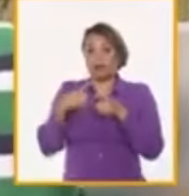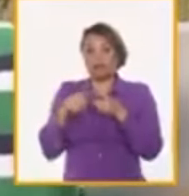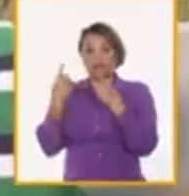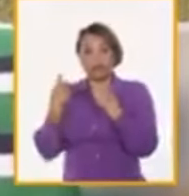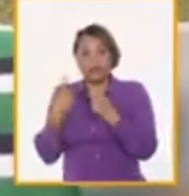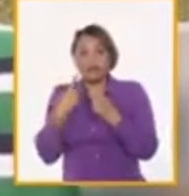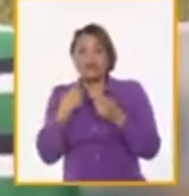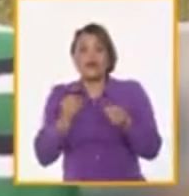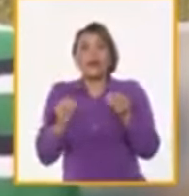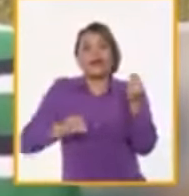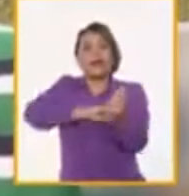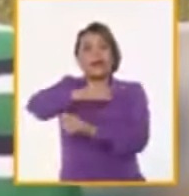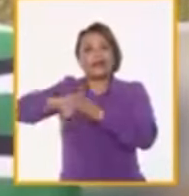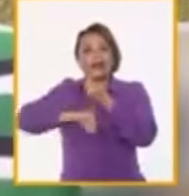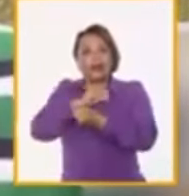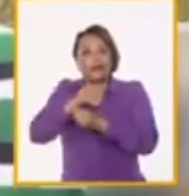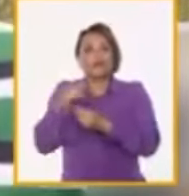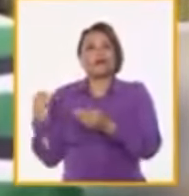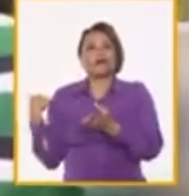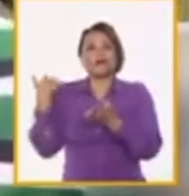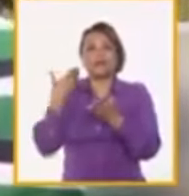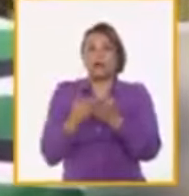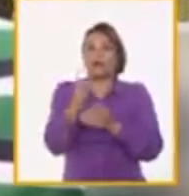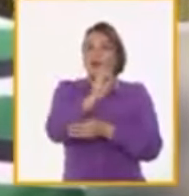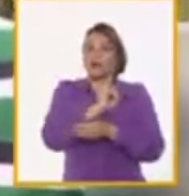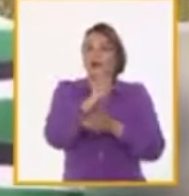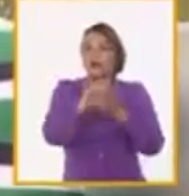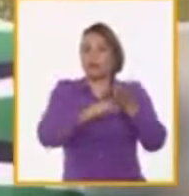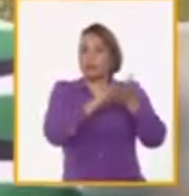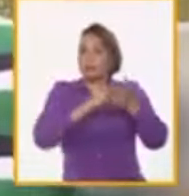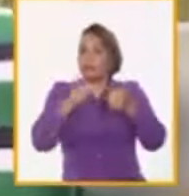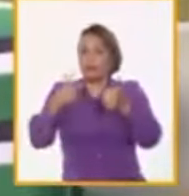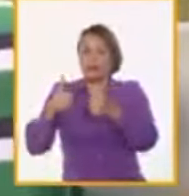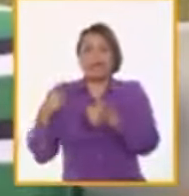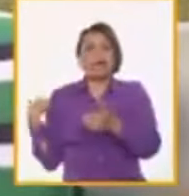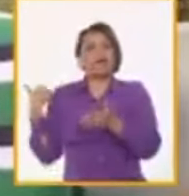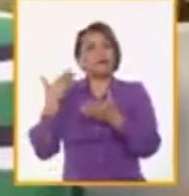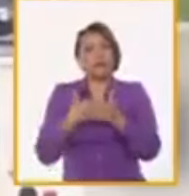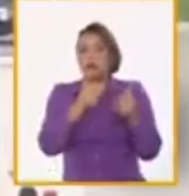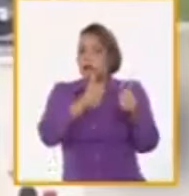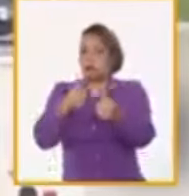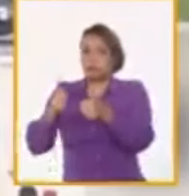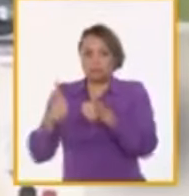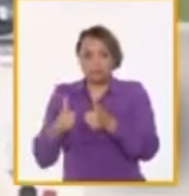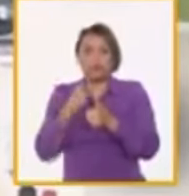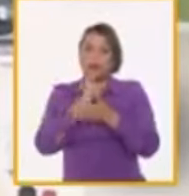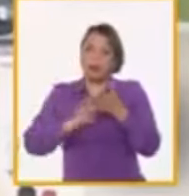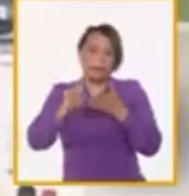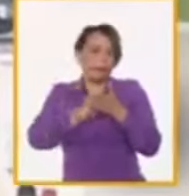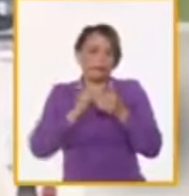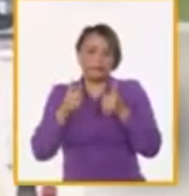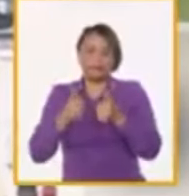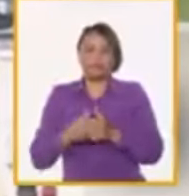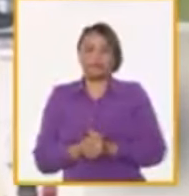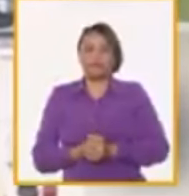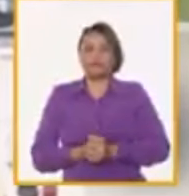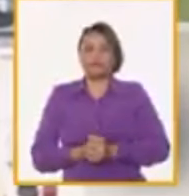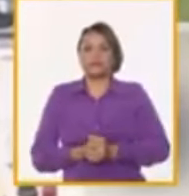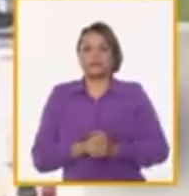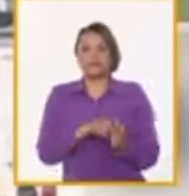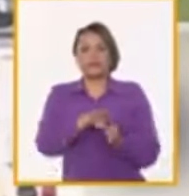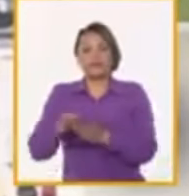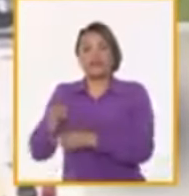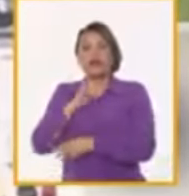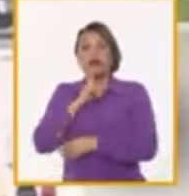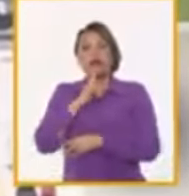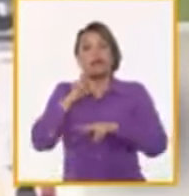la envergadura de este trabajo que hemos organizado y planificado, y está saliendo todo como estaba previsto. Aguas de La Habana y otras entidades